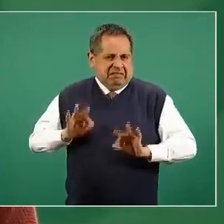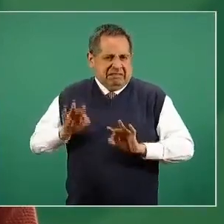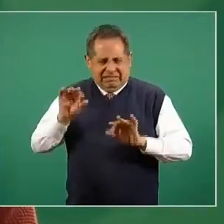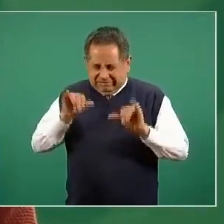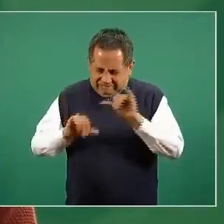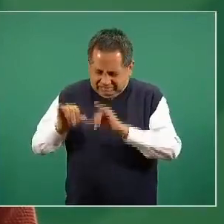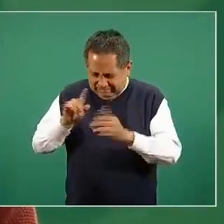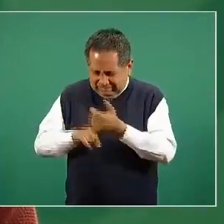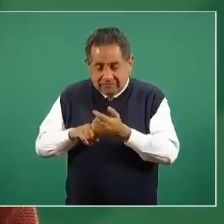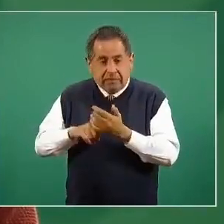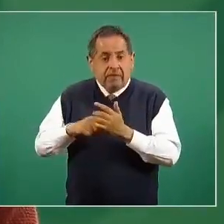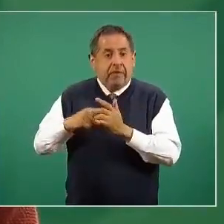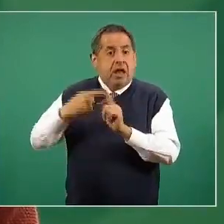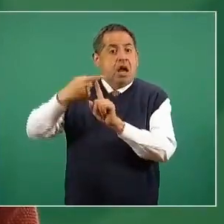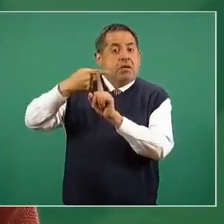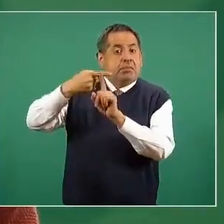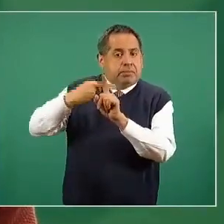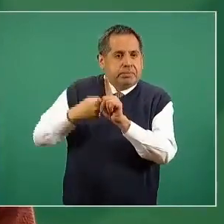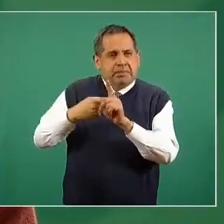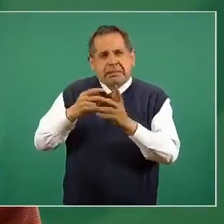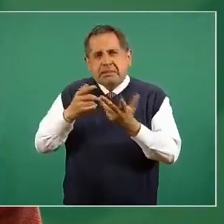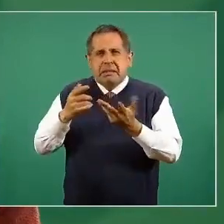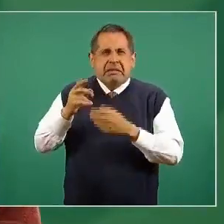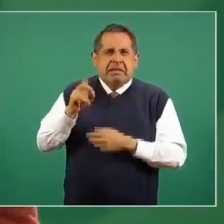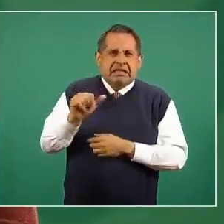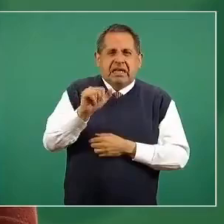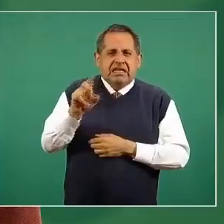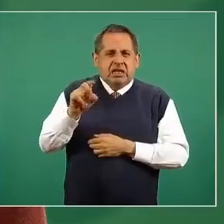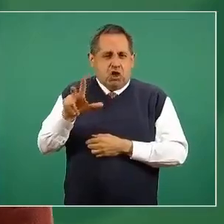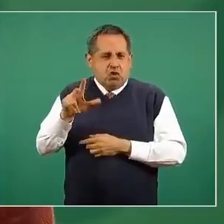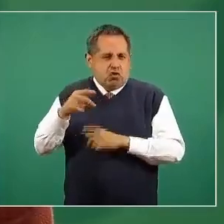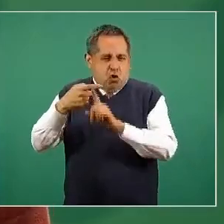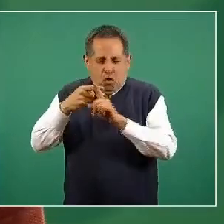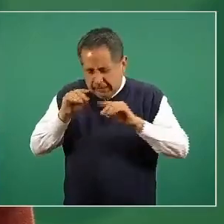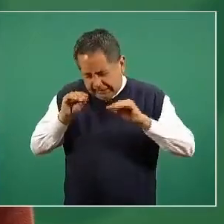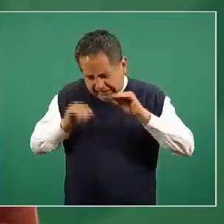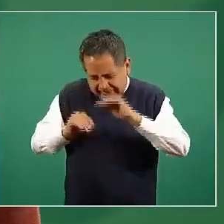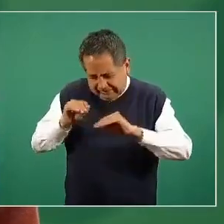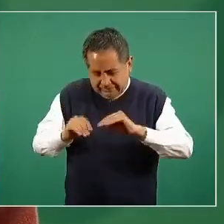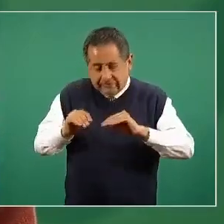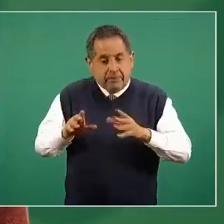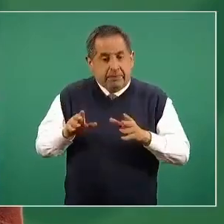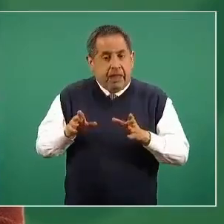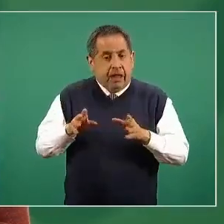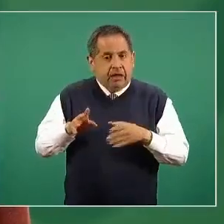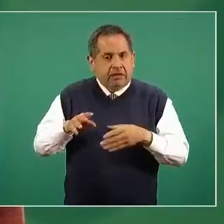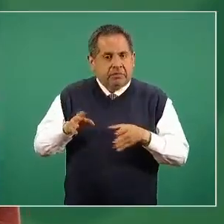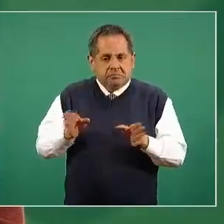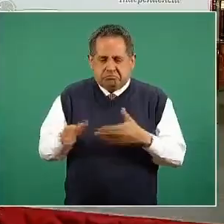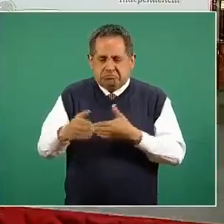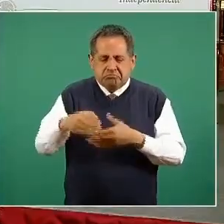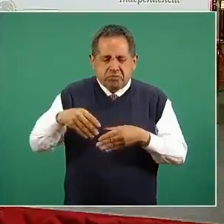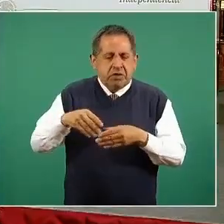promedio de 36 a 38 grados centígrados, y se siembra en pequeños matraces de unos pocos mililitros, unos